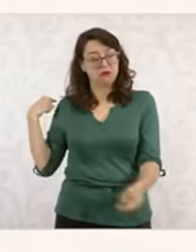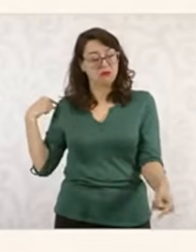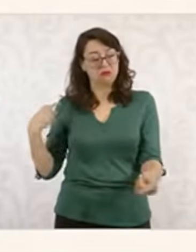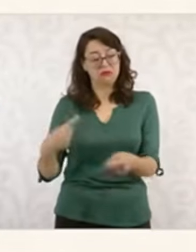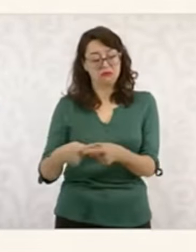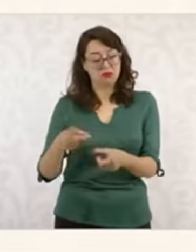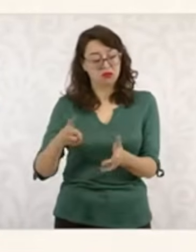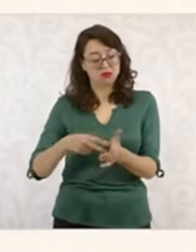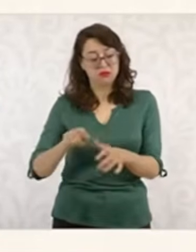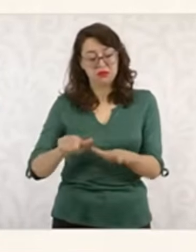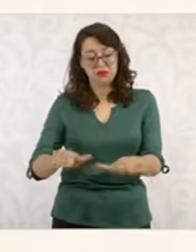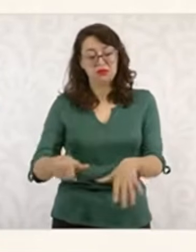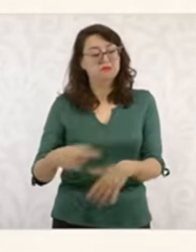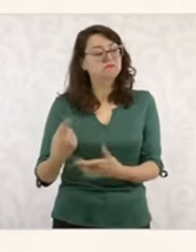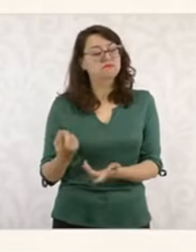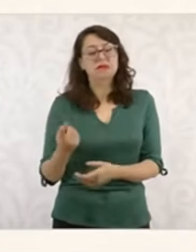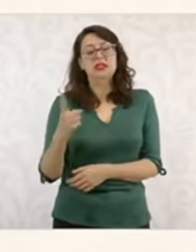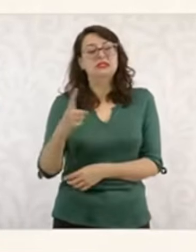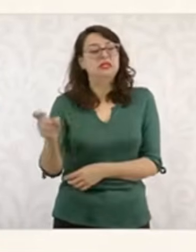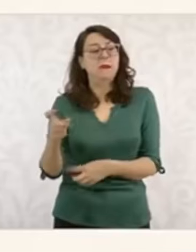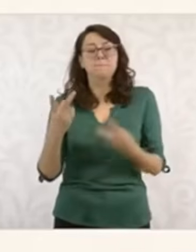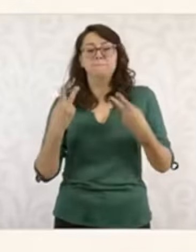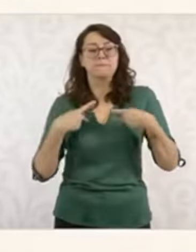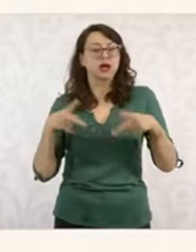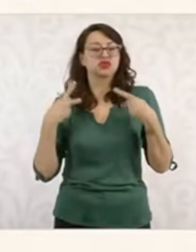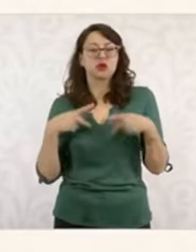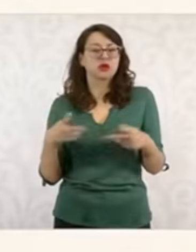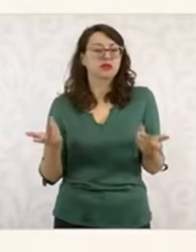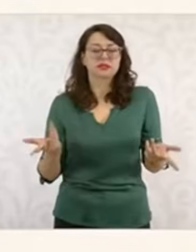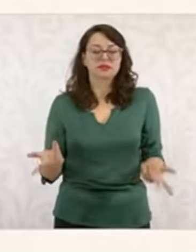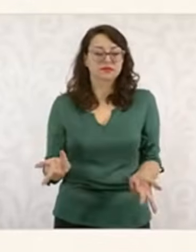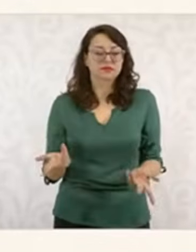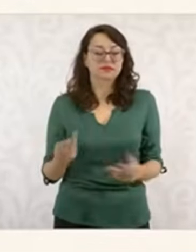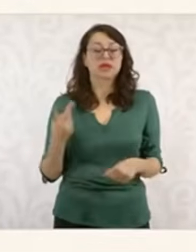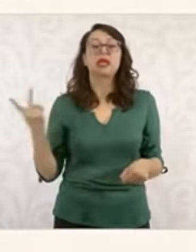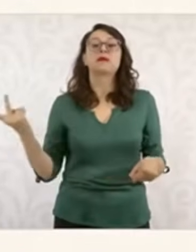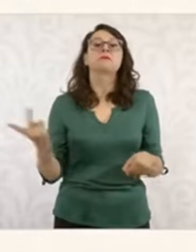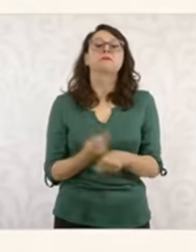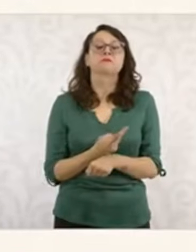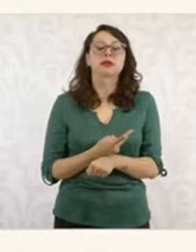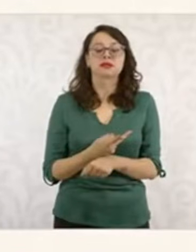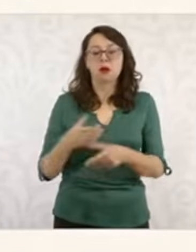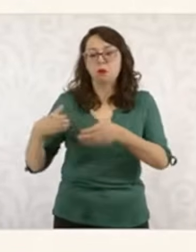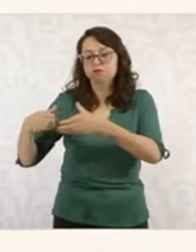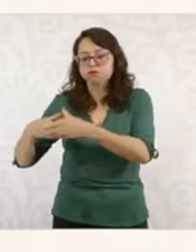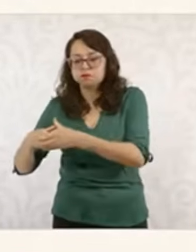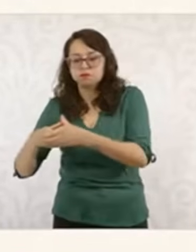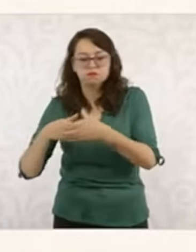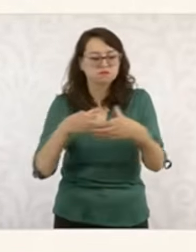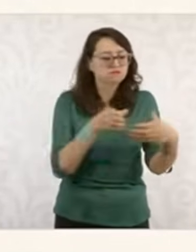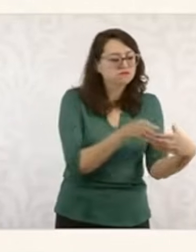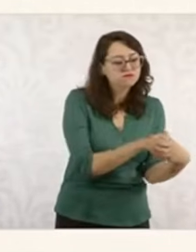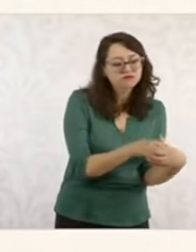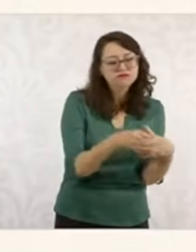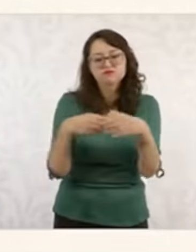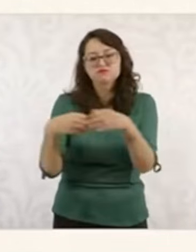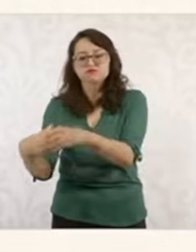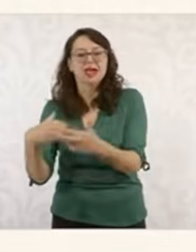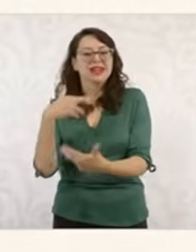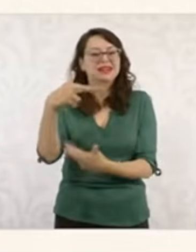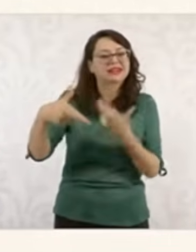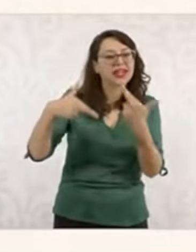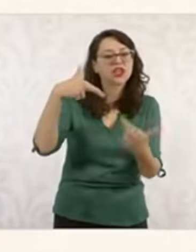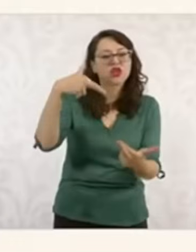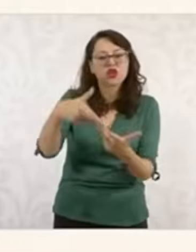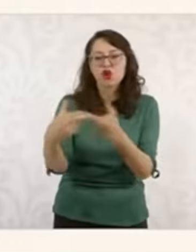o 2026. Entonces, el sarampión ocurre en brotes, ocurre en regiones, ocurre en